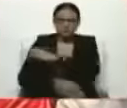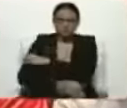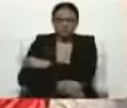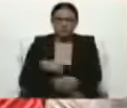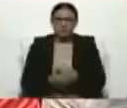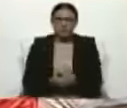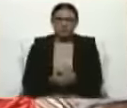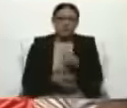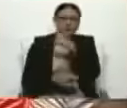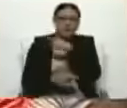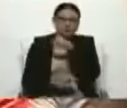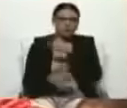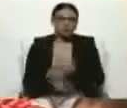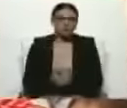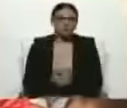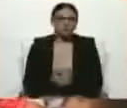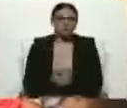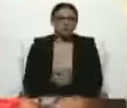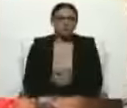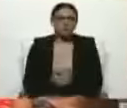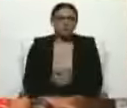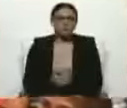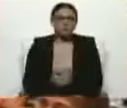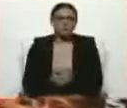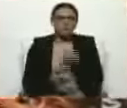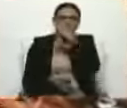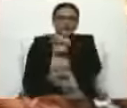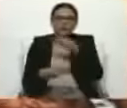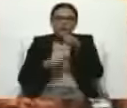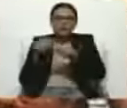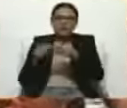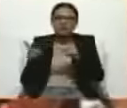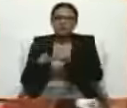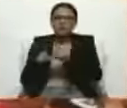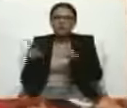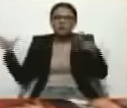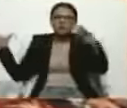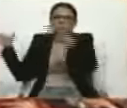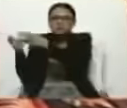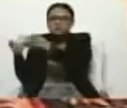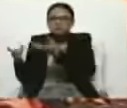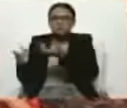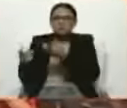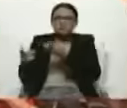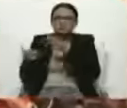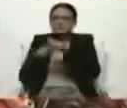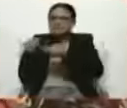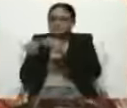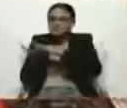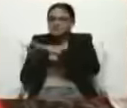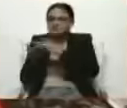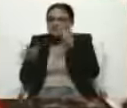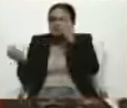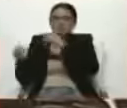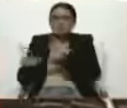ellos. Ellos pueden reunir su gente, pero jamás con la organización que tenemos